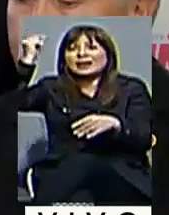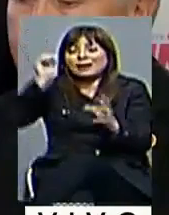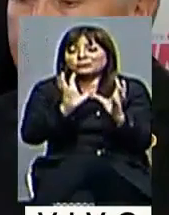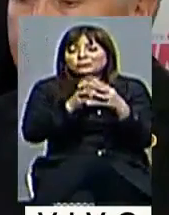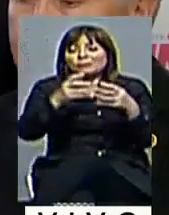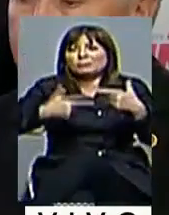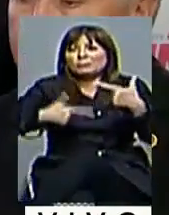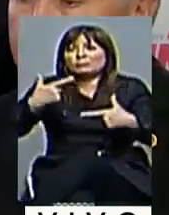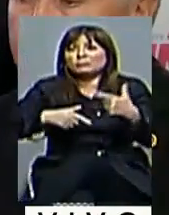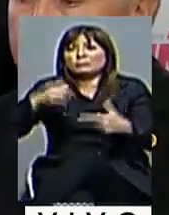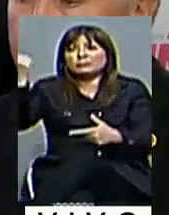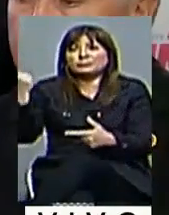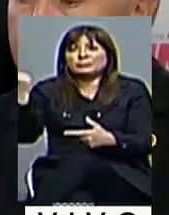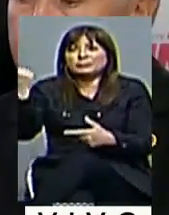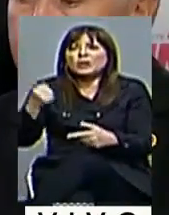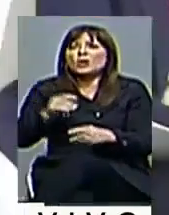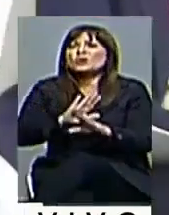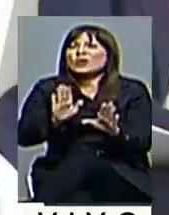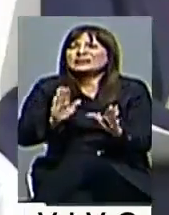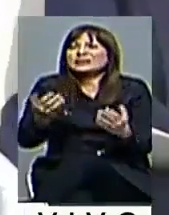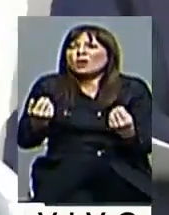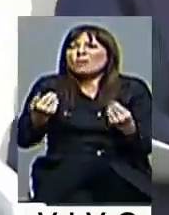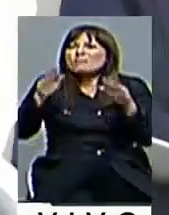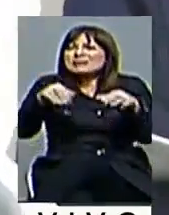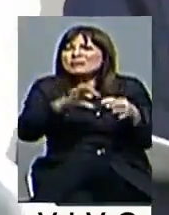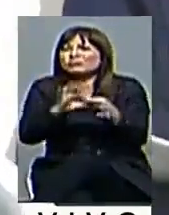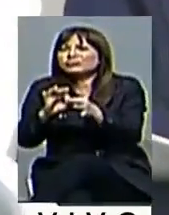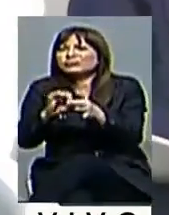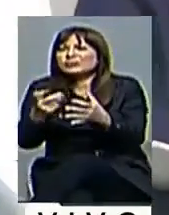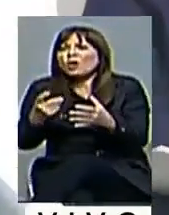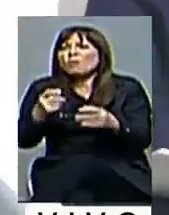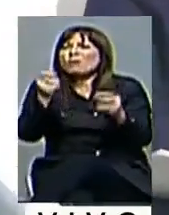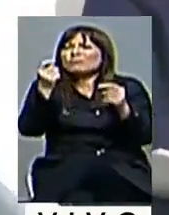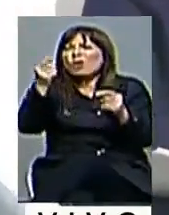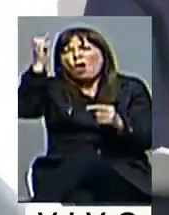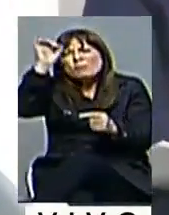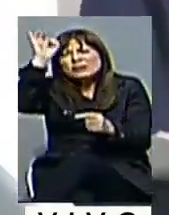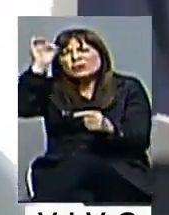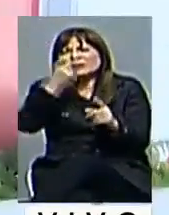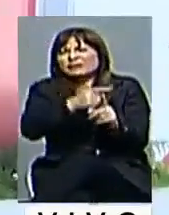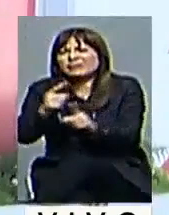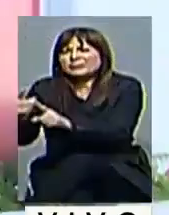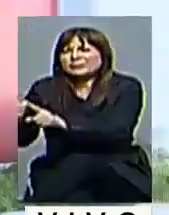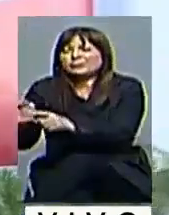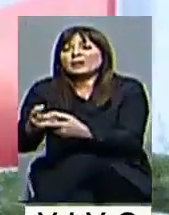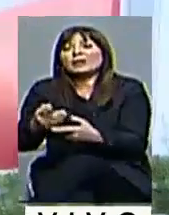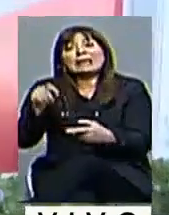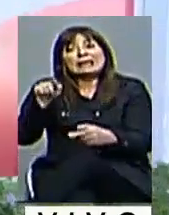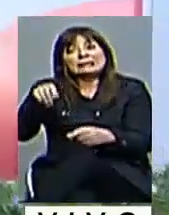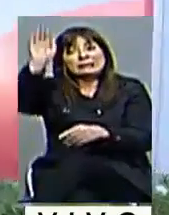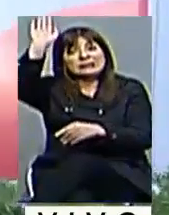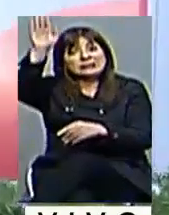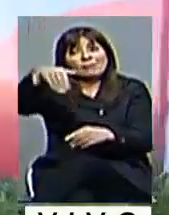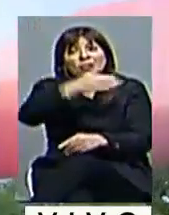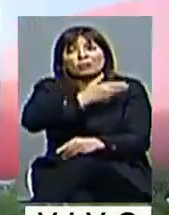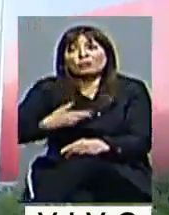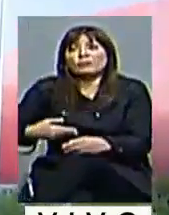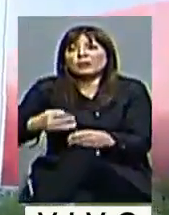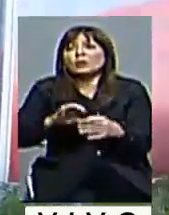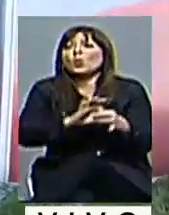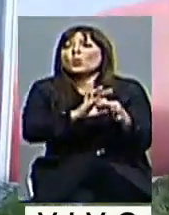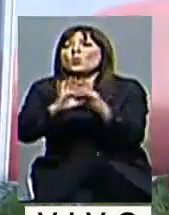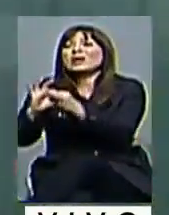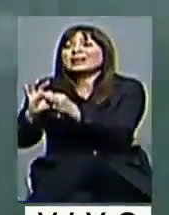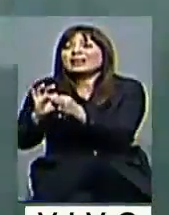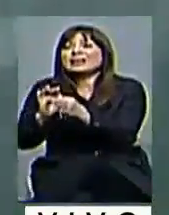conglomerado político de Sebastián Piñera no se dan en el mismo sentido, o sea, hay opiniones distintas. Este llamado de gobierno de unidad es como un gobierno, como en